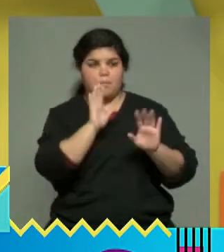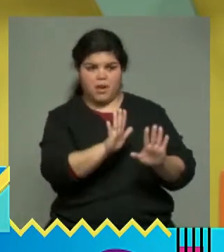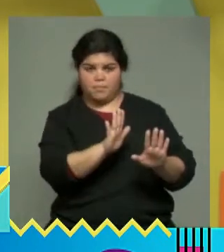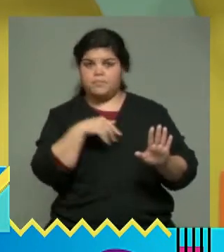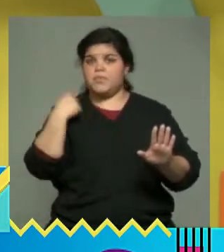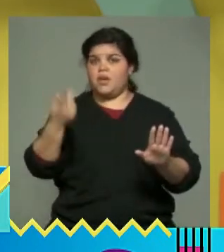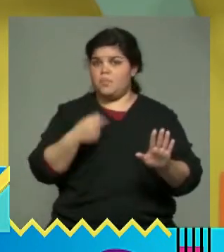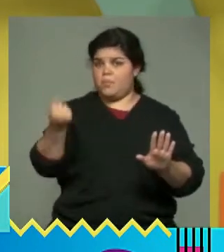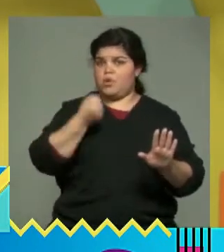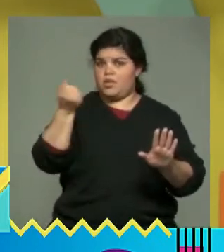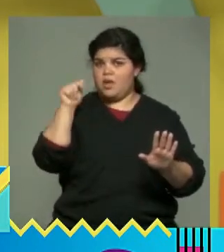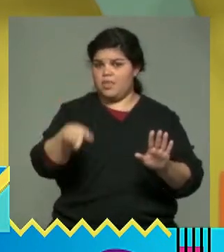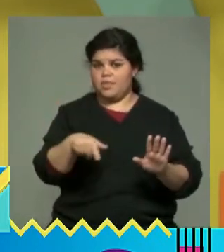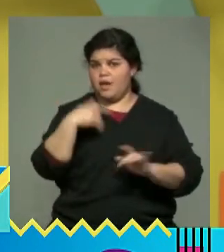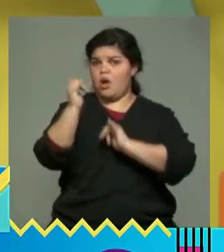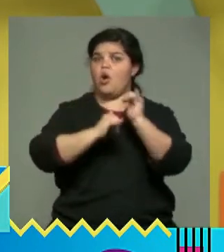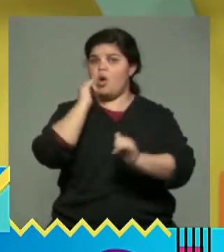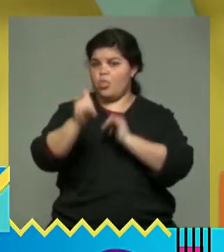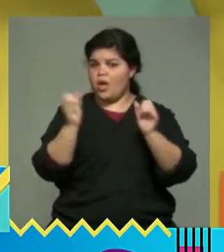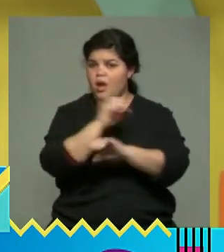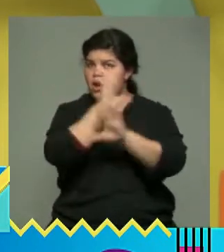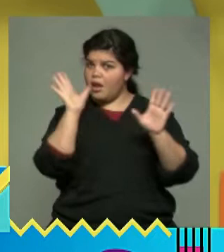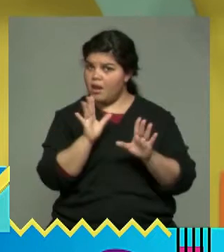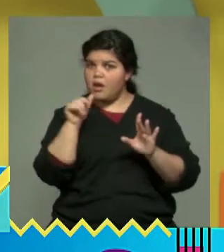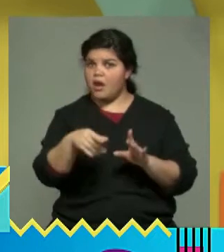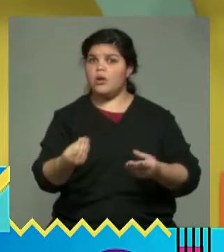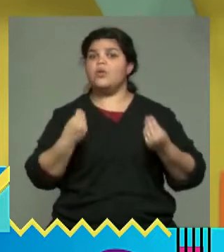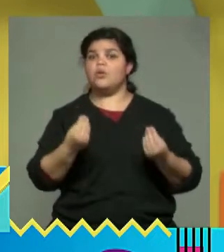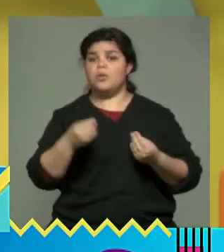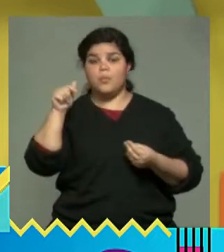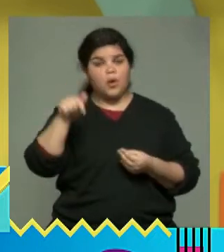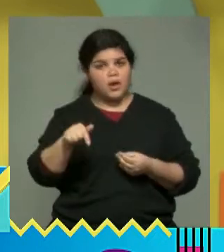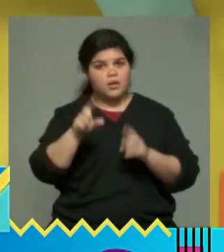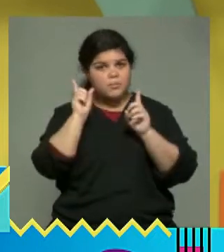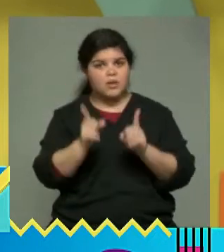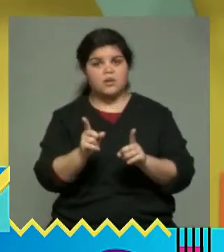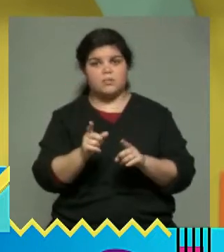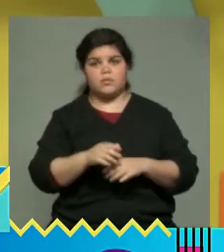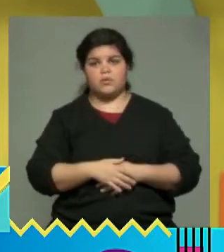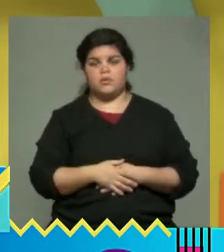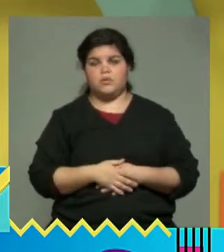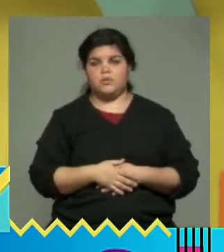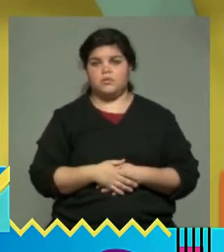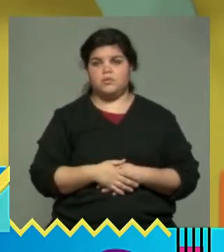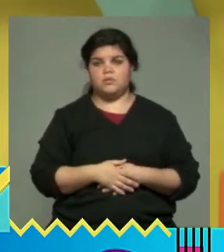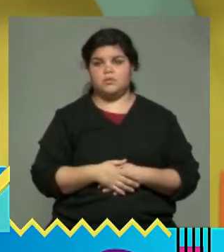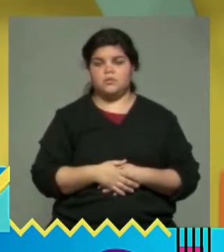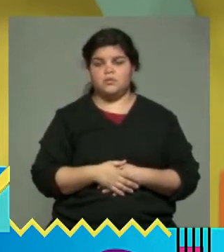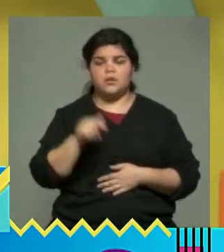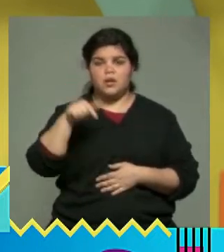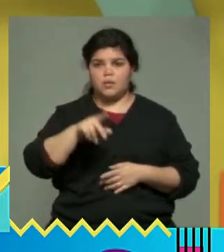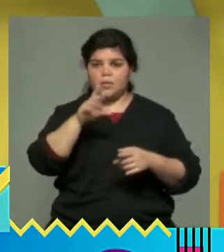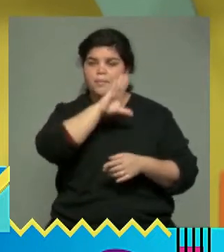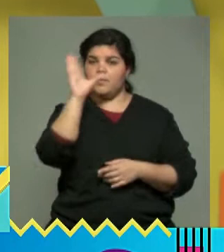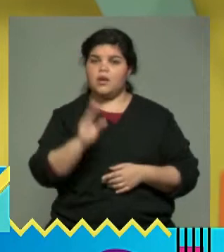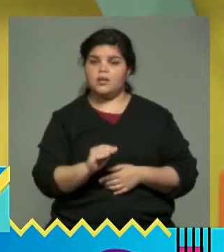importante dejar en claro, ¿no es cierto?, que bueno, que tiene este trasfondo económico. Y estos países en donde se ha legalizado y